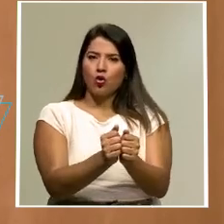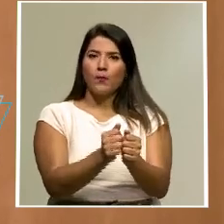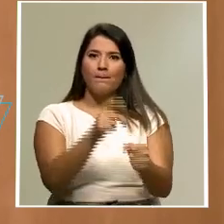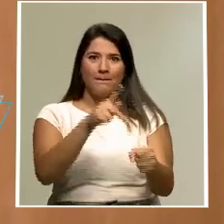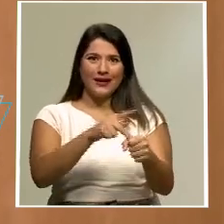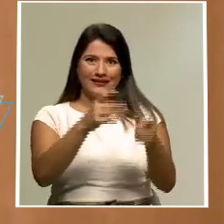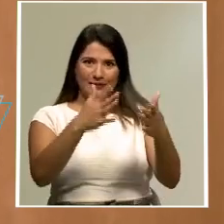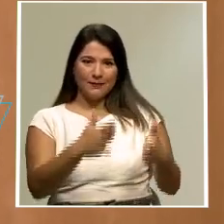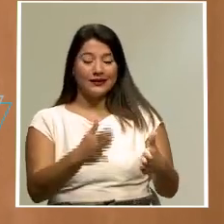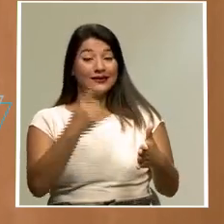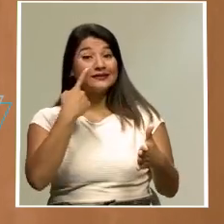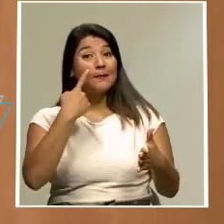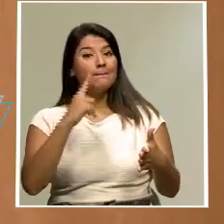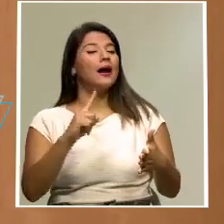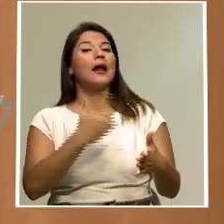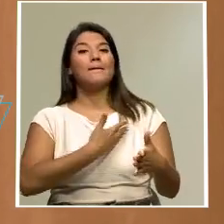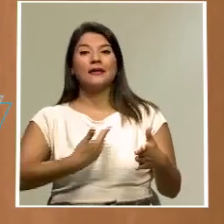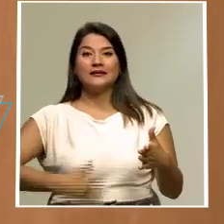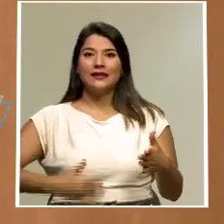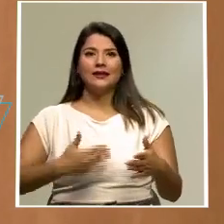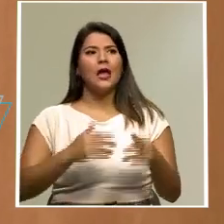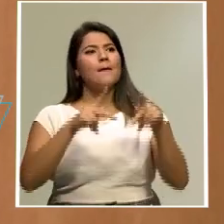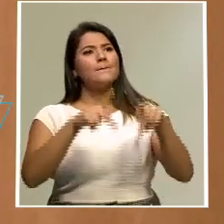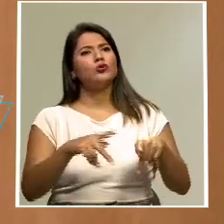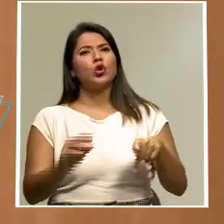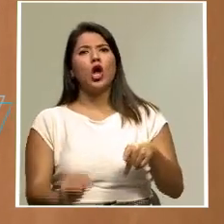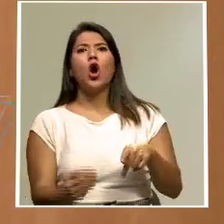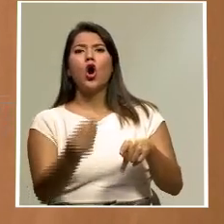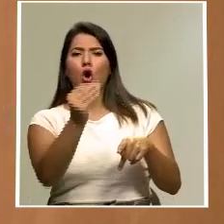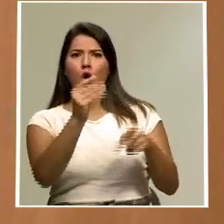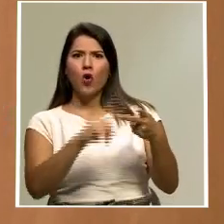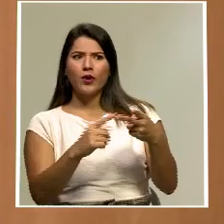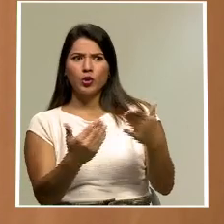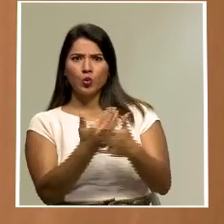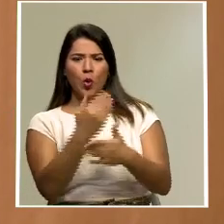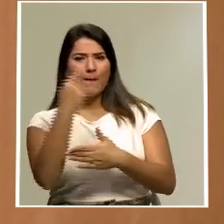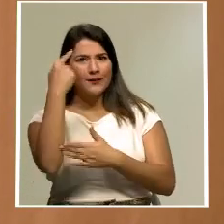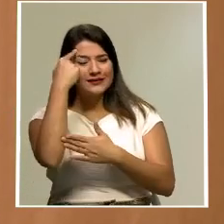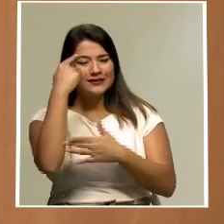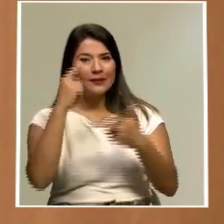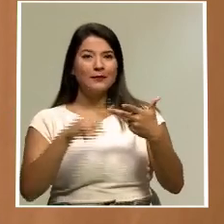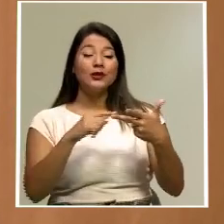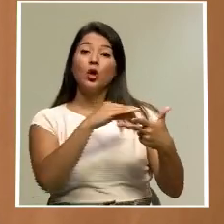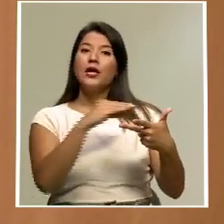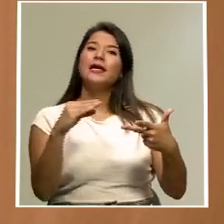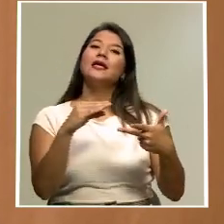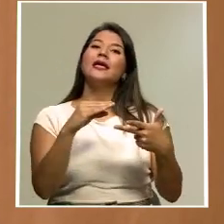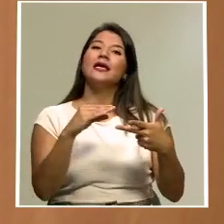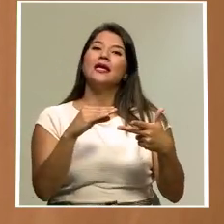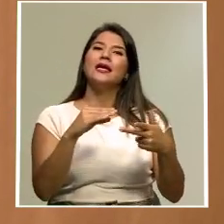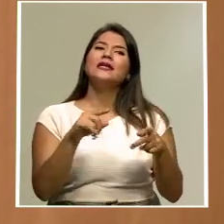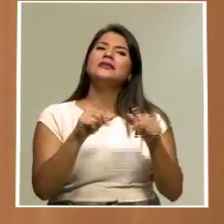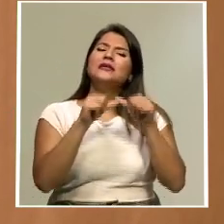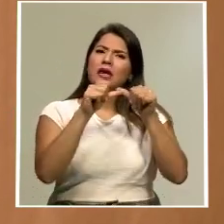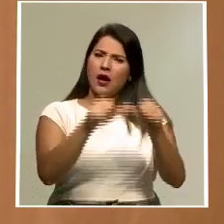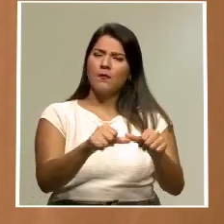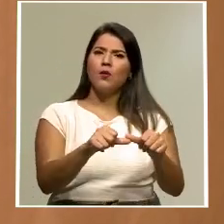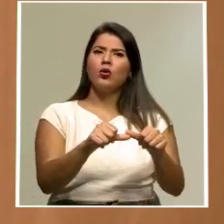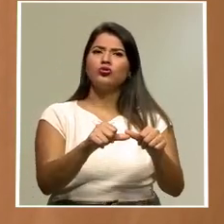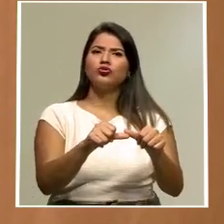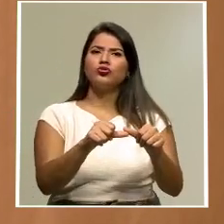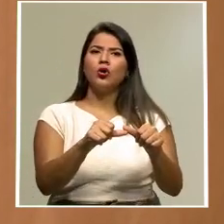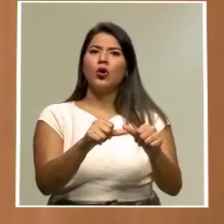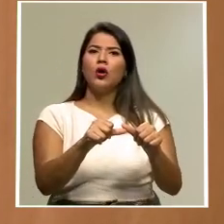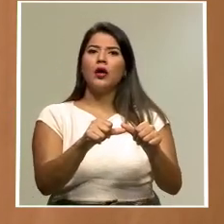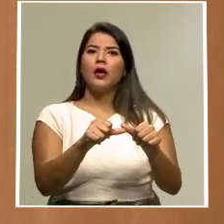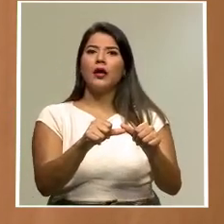evolucionada, joven, moderna, que implique, por supuesto, mantener nuestra bandera de la